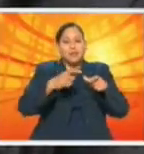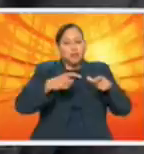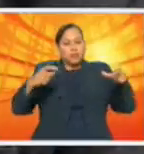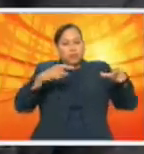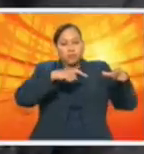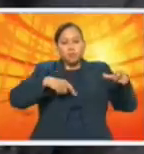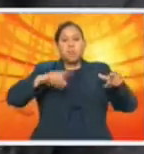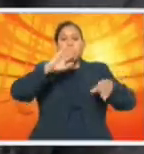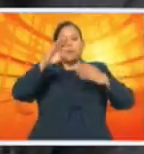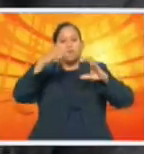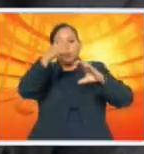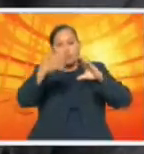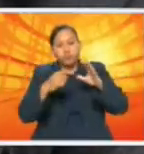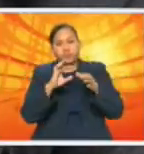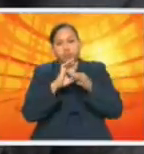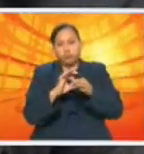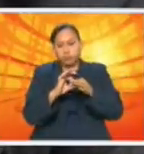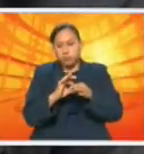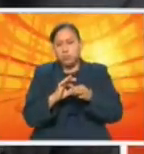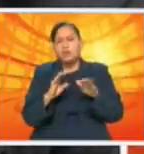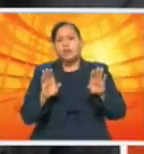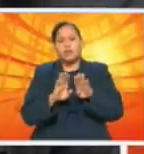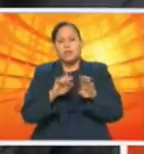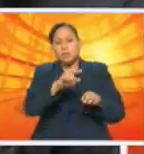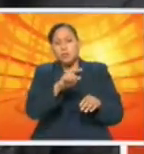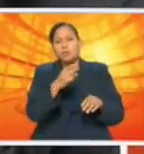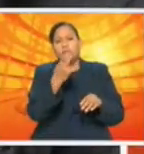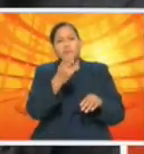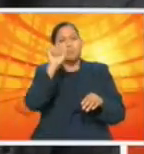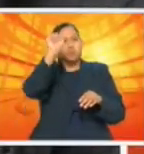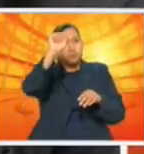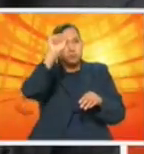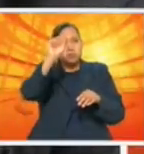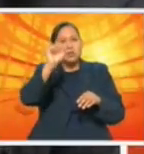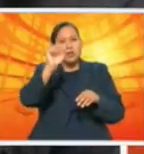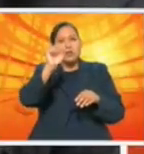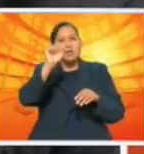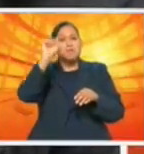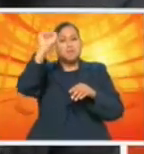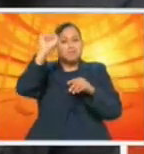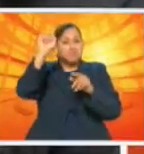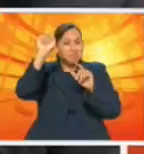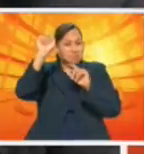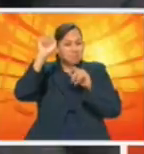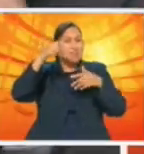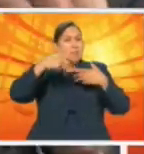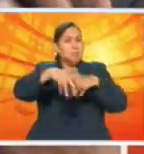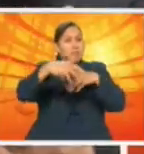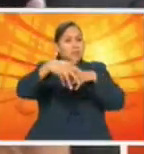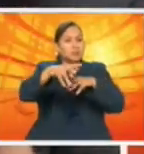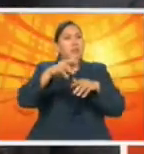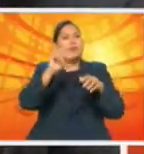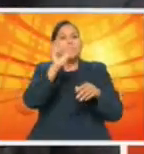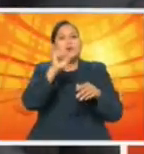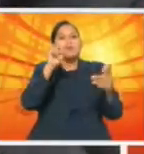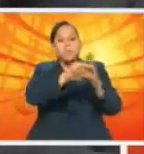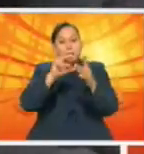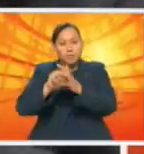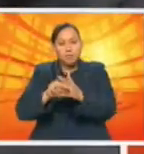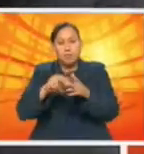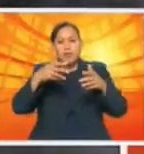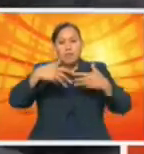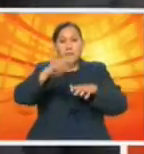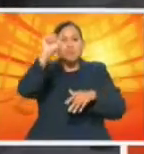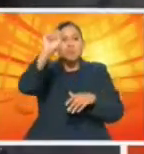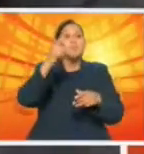ha tenido mucho progreso en su activismo de sociedad civil, pero es un activismo muy espasmódico, marchas cuando suceden tragedias, pero no hay